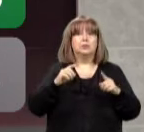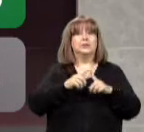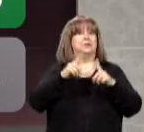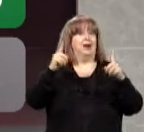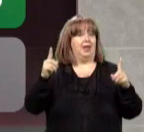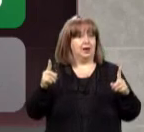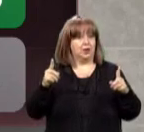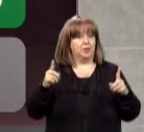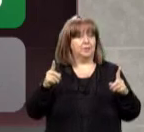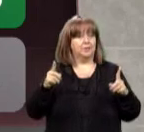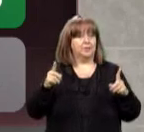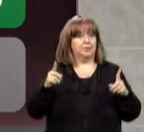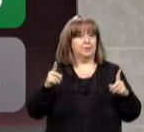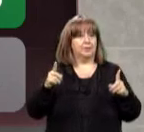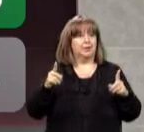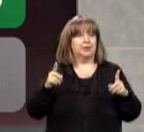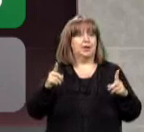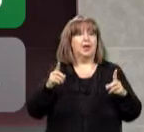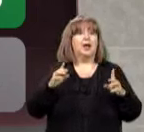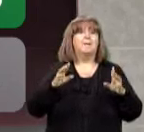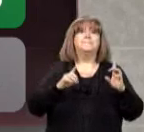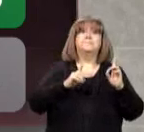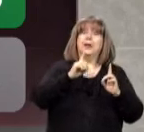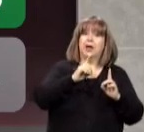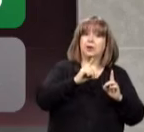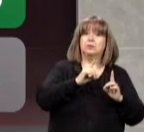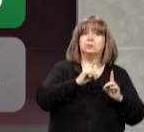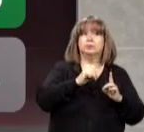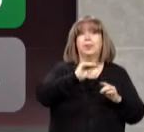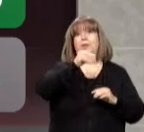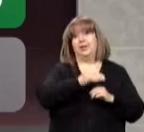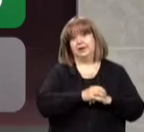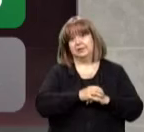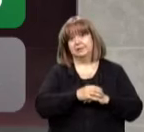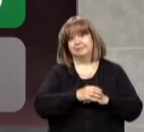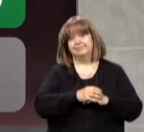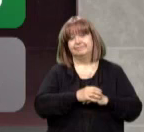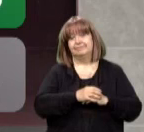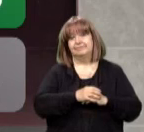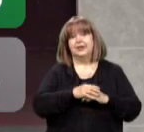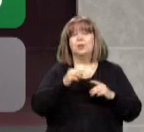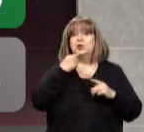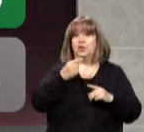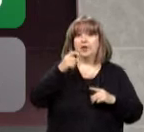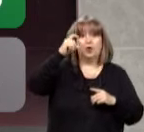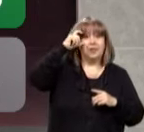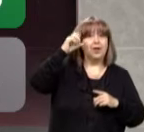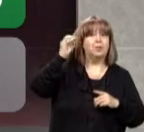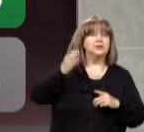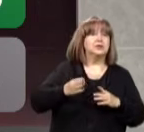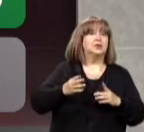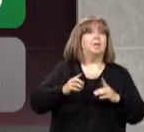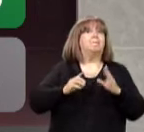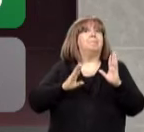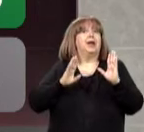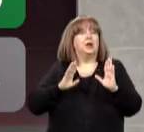sea podés qué pasa con los fondos con una inversión podés perder dinero esto es bueno decirlo porque si bien yo les muestro Este 10% sí puede ser